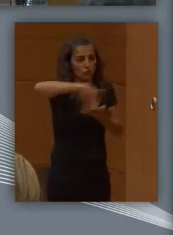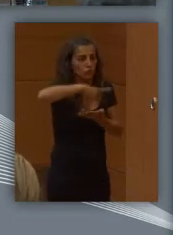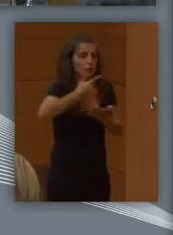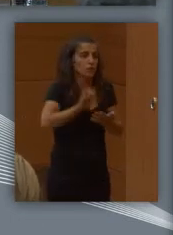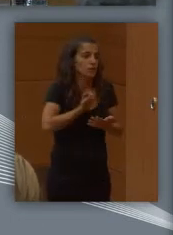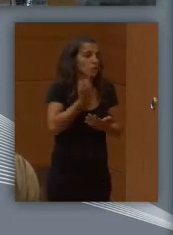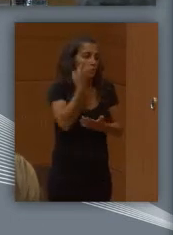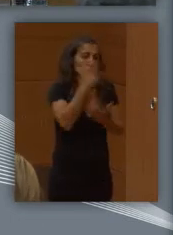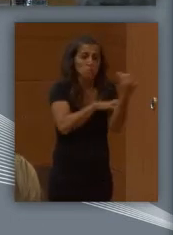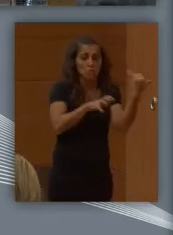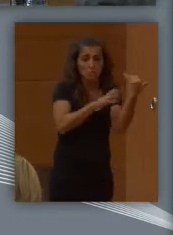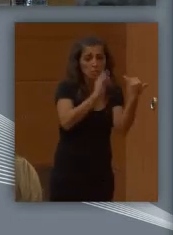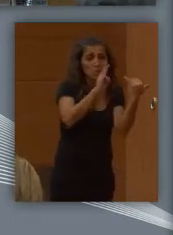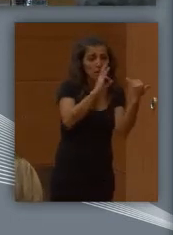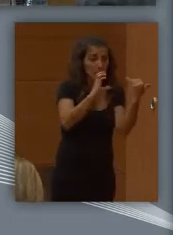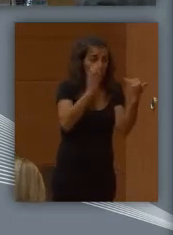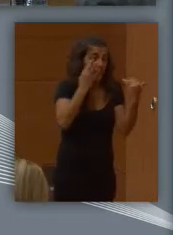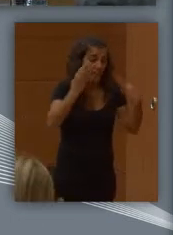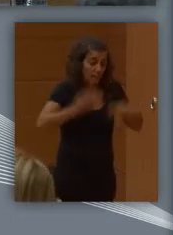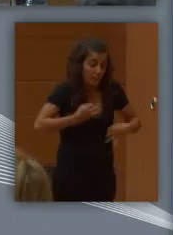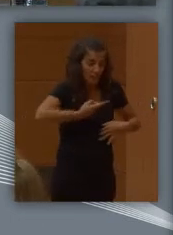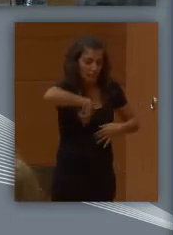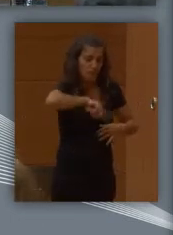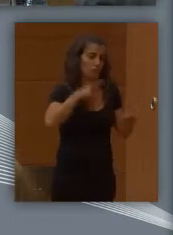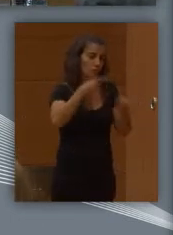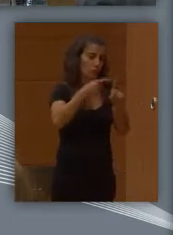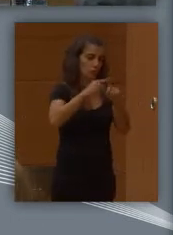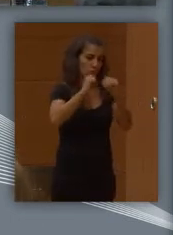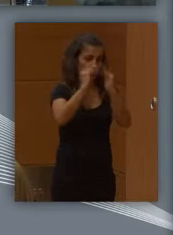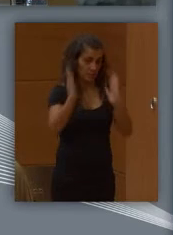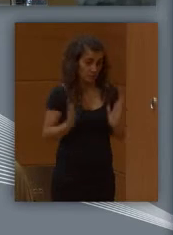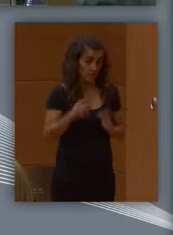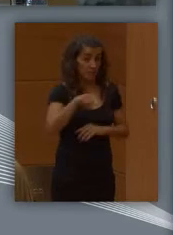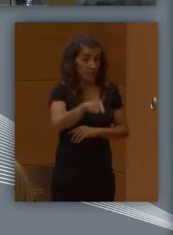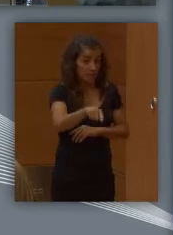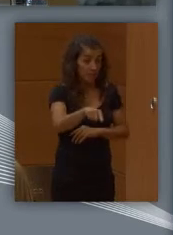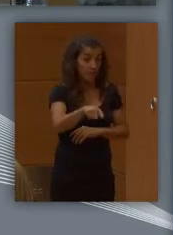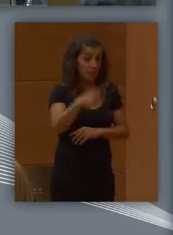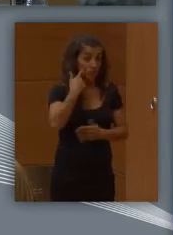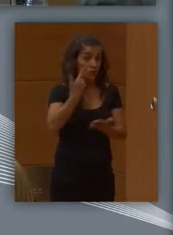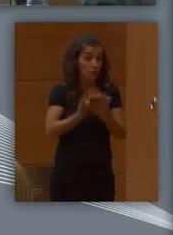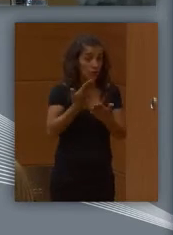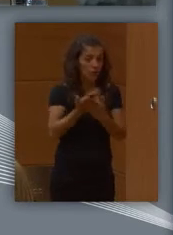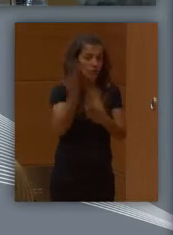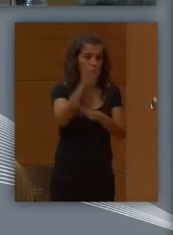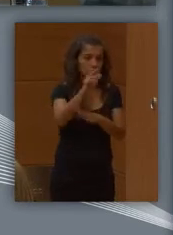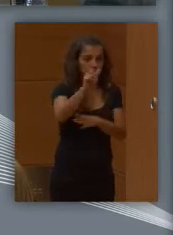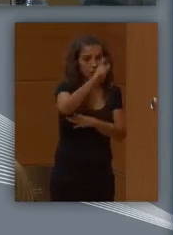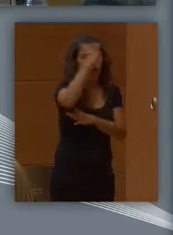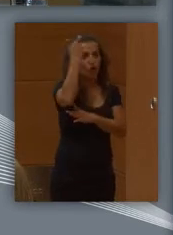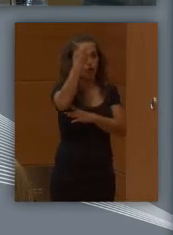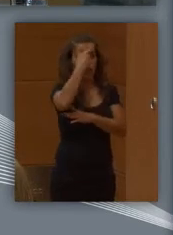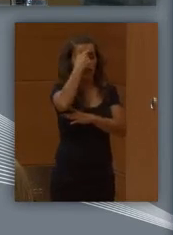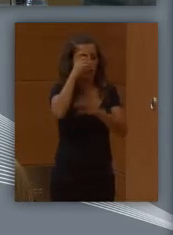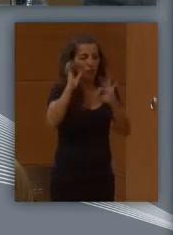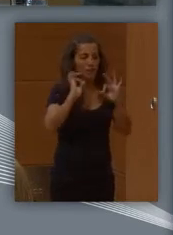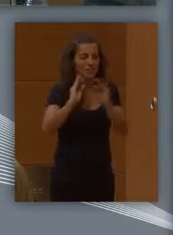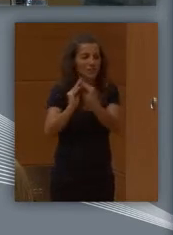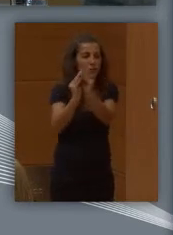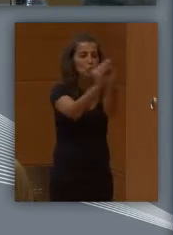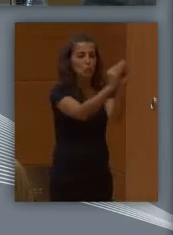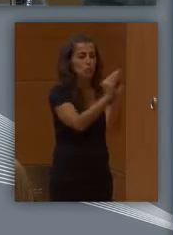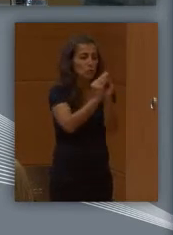el que hacemos realmente tecnología. Y ahí se demostró lo que es el concepto de universalidad,